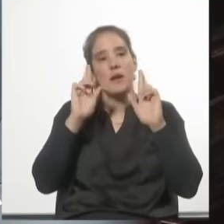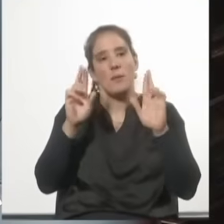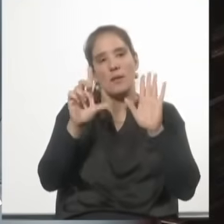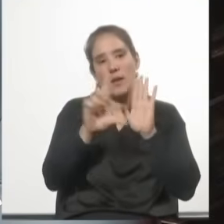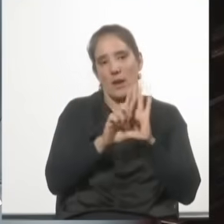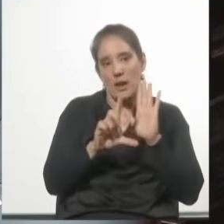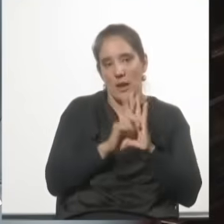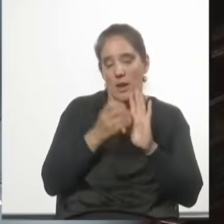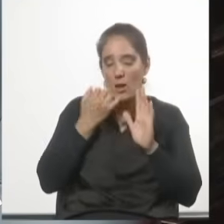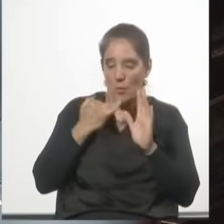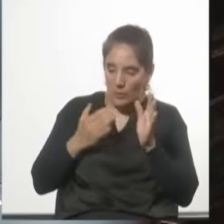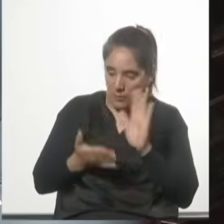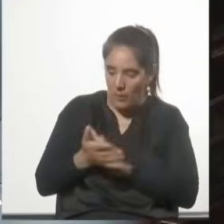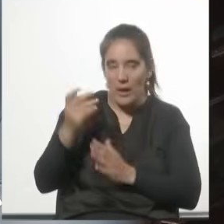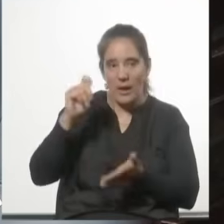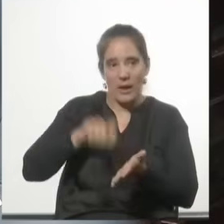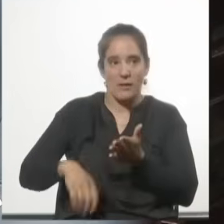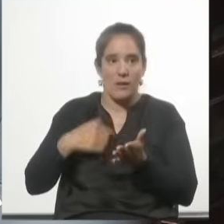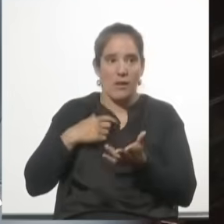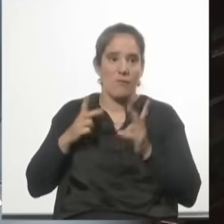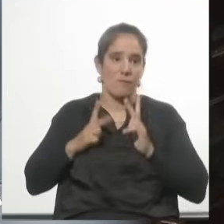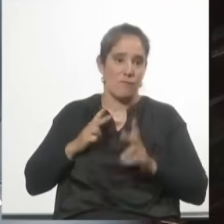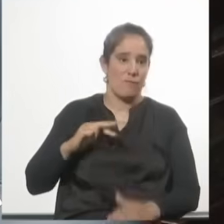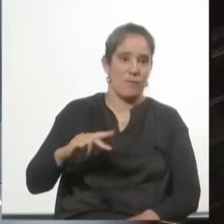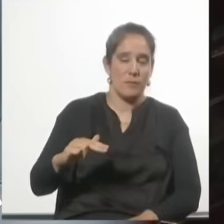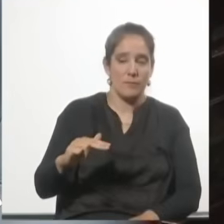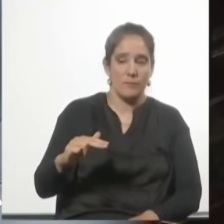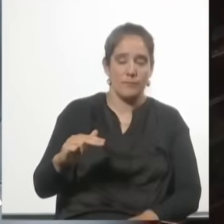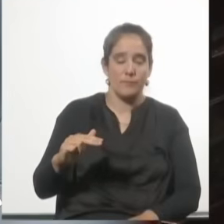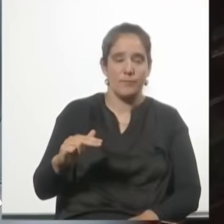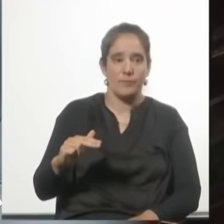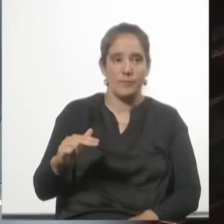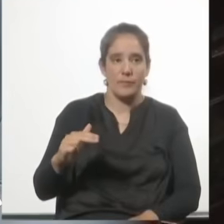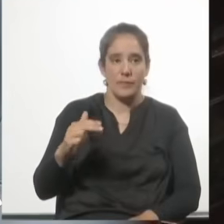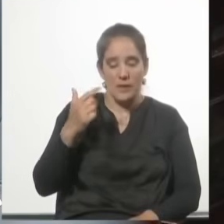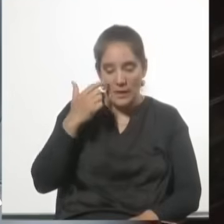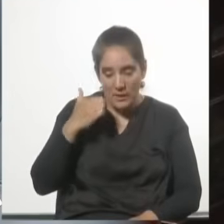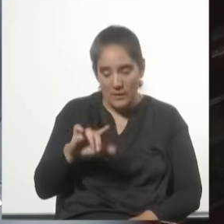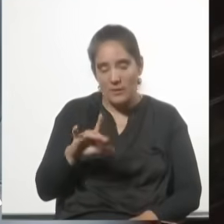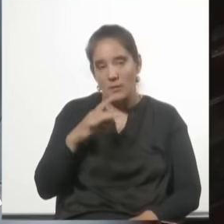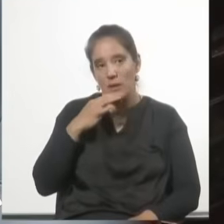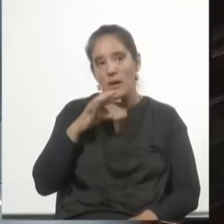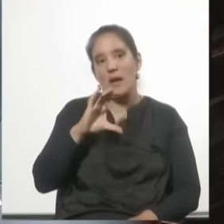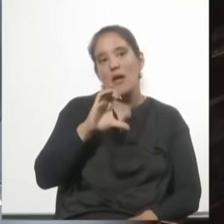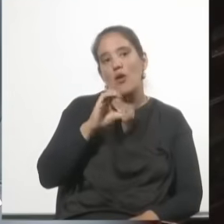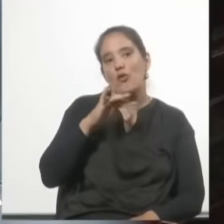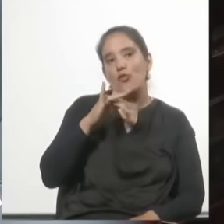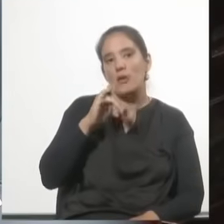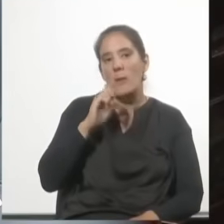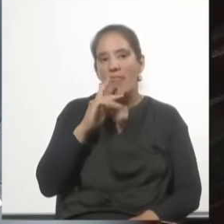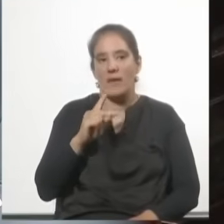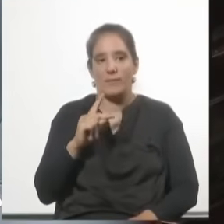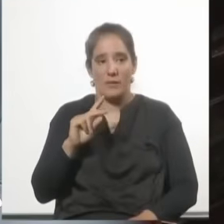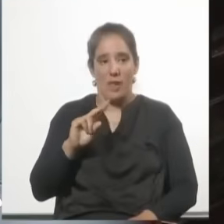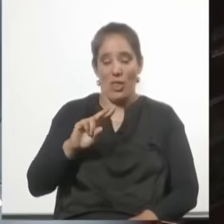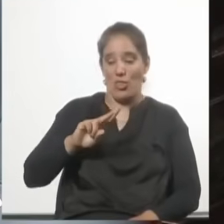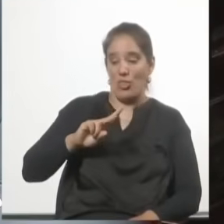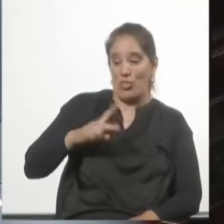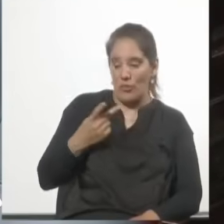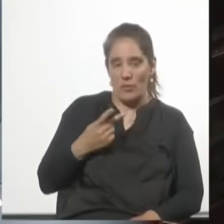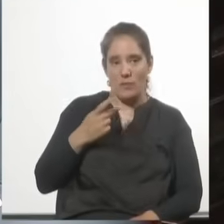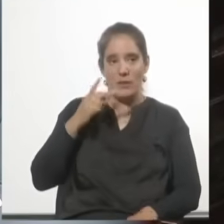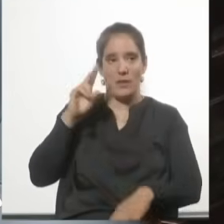vez emitidas las condiciones del crédito quedan firmes. Y por otro lado, el carácter de confirmada, que da una doble garantía al